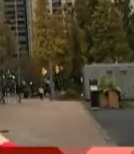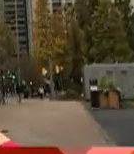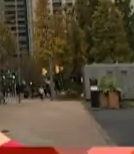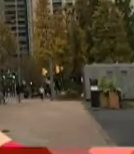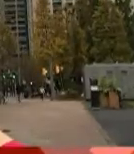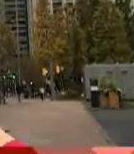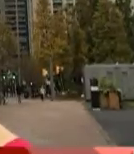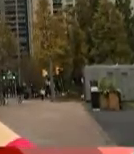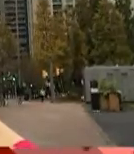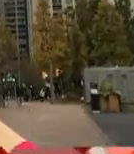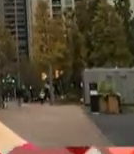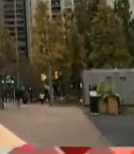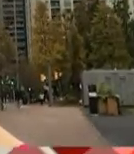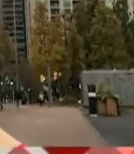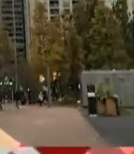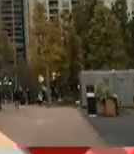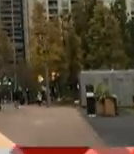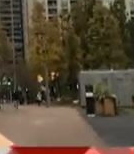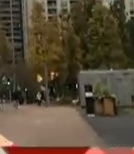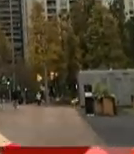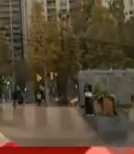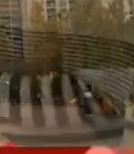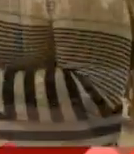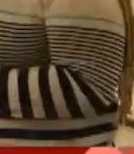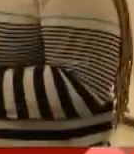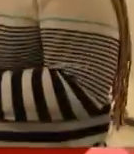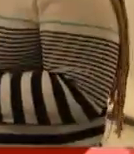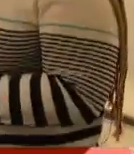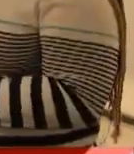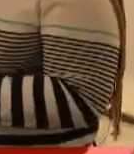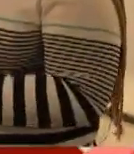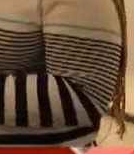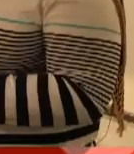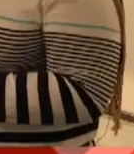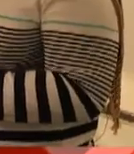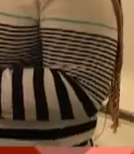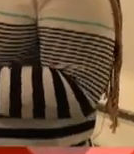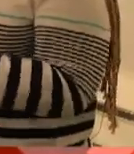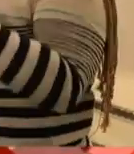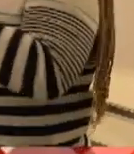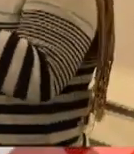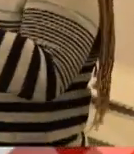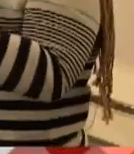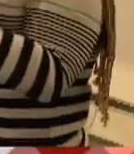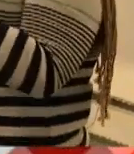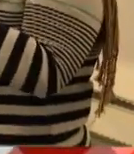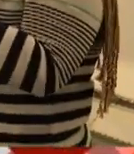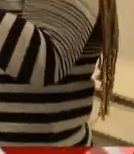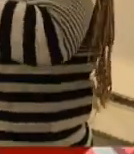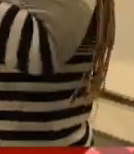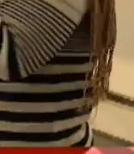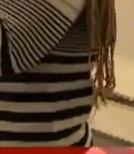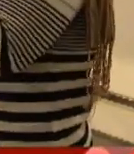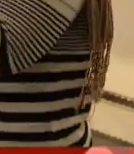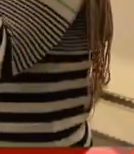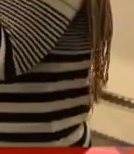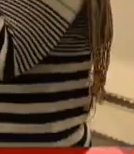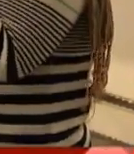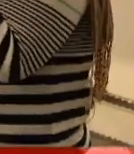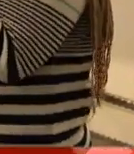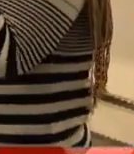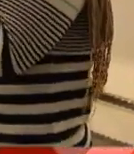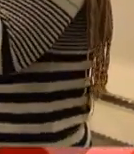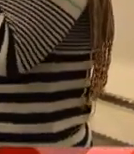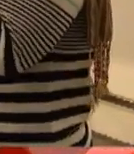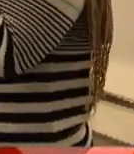la cocina tradicional de Michoacán. So my mother taught me that in the past they would make a ball with the dough and it was